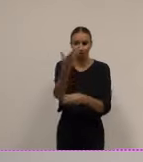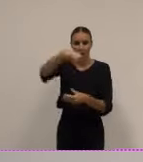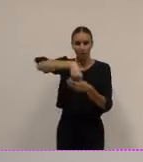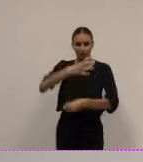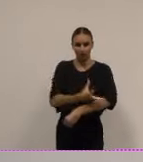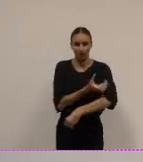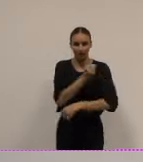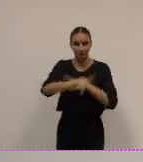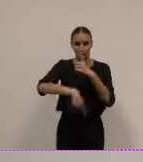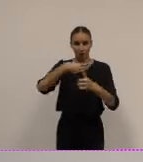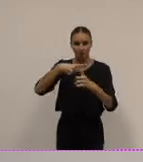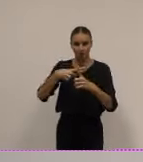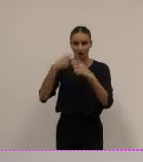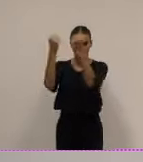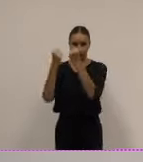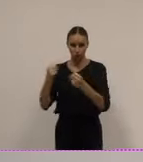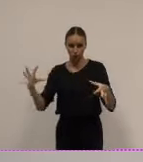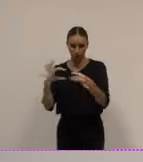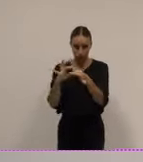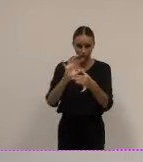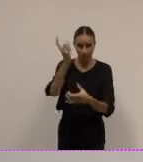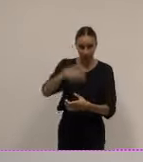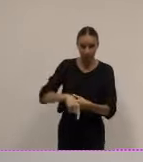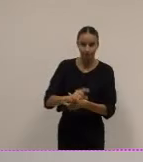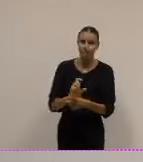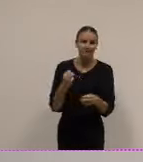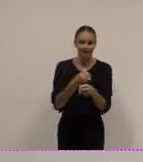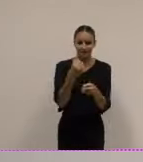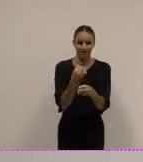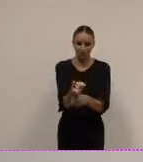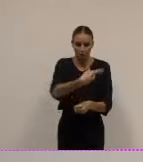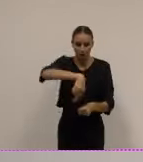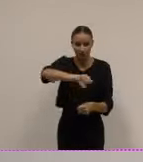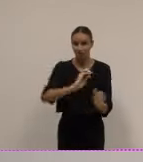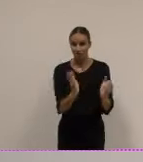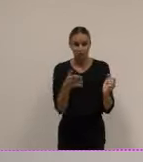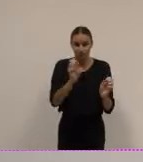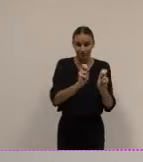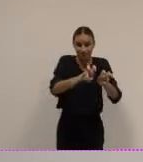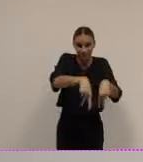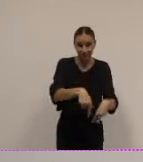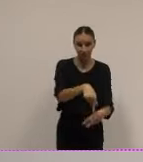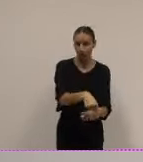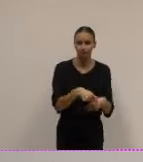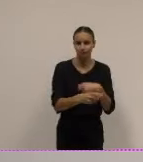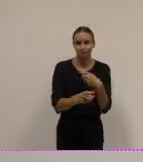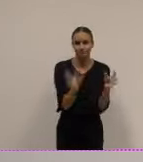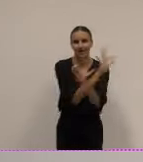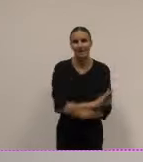dependientes. Sin su trabajo, pues nada habría sido posible, nada podía haberse hecho